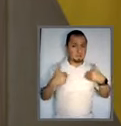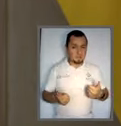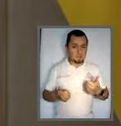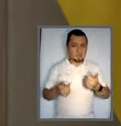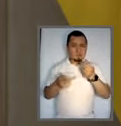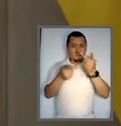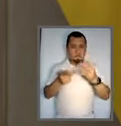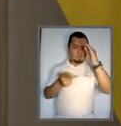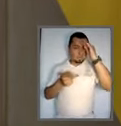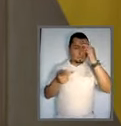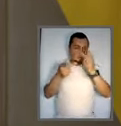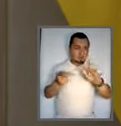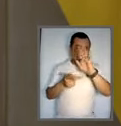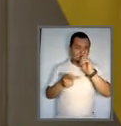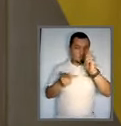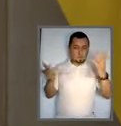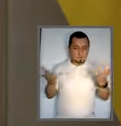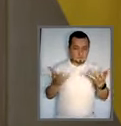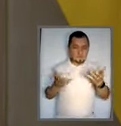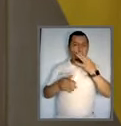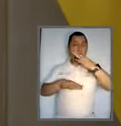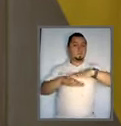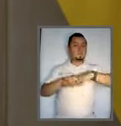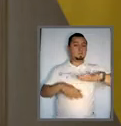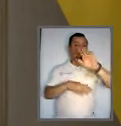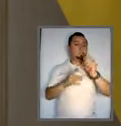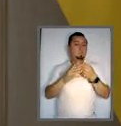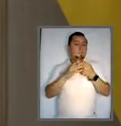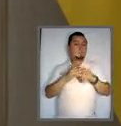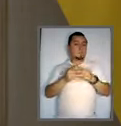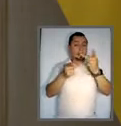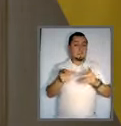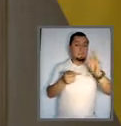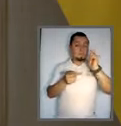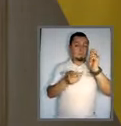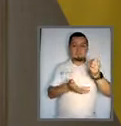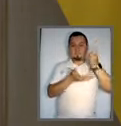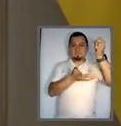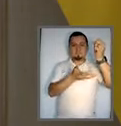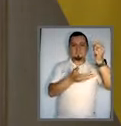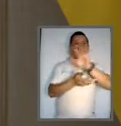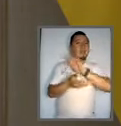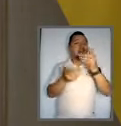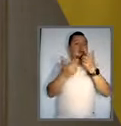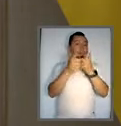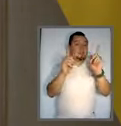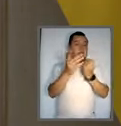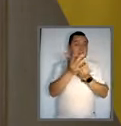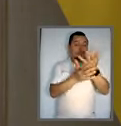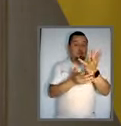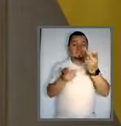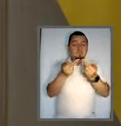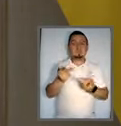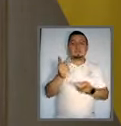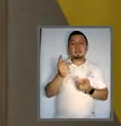alguien está pensando que el anuncio de un inicio de un proceso de reactivación económica significa ya todos podemos salir a la calle a hacer lo